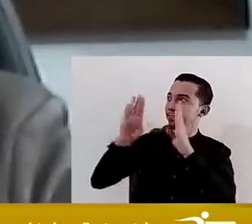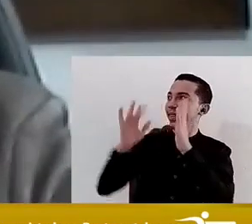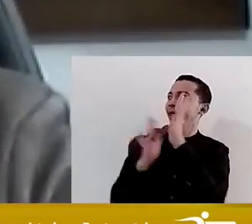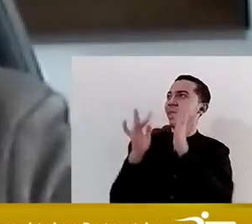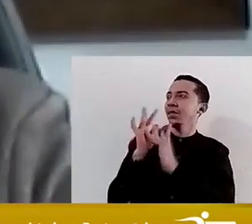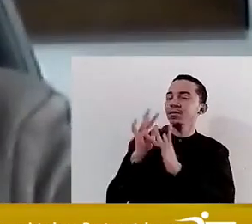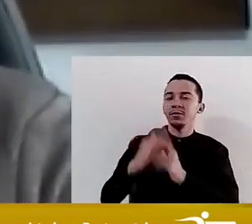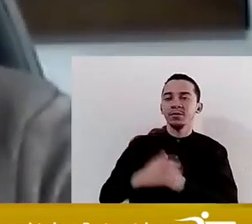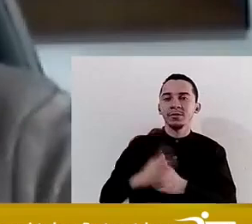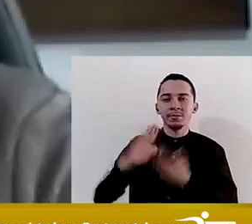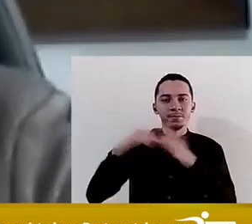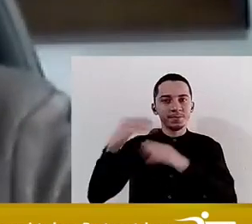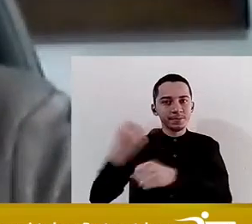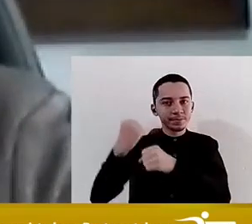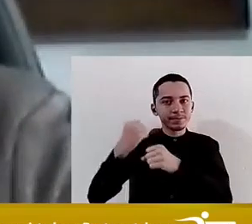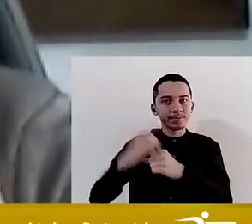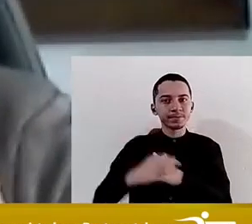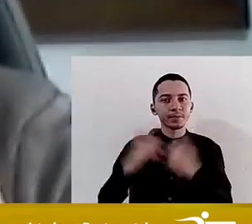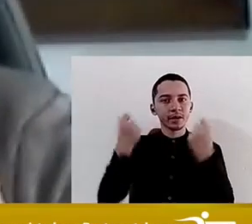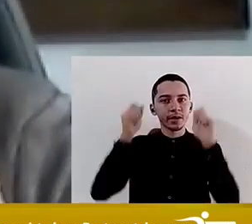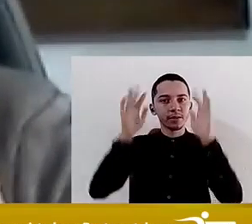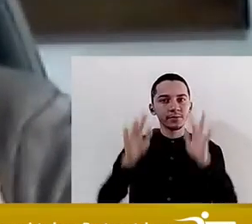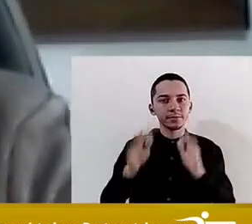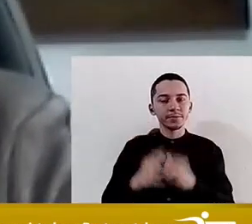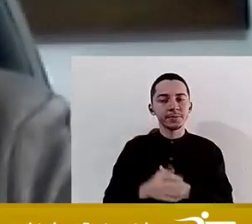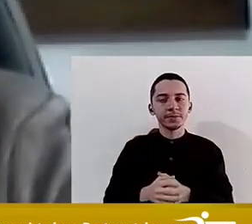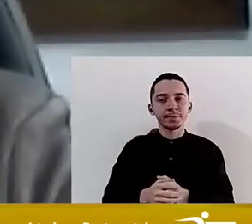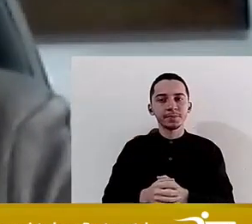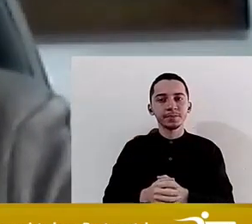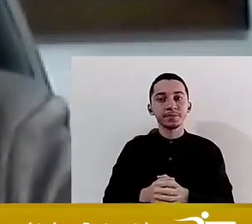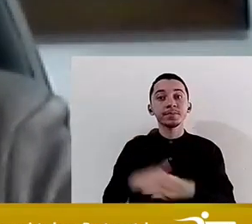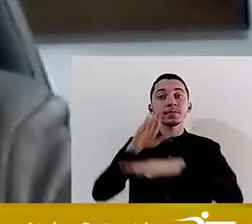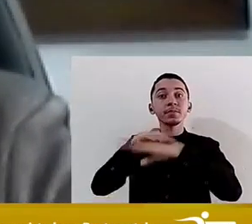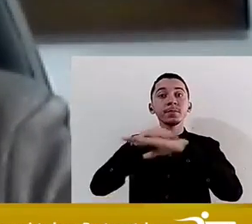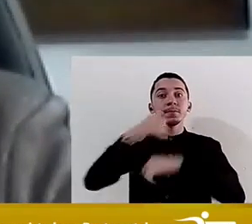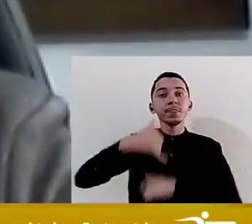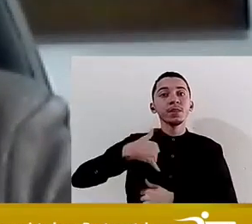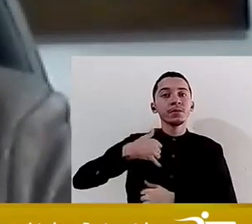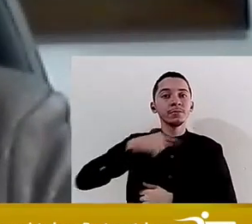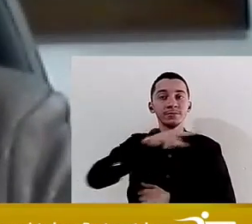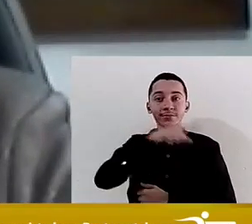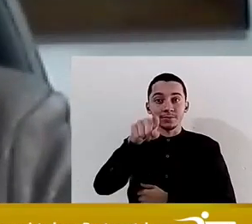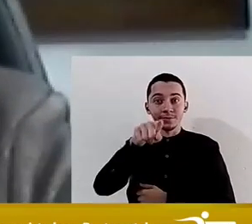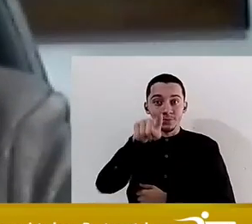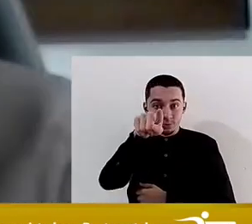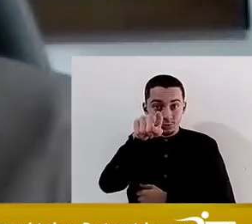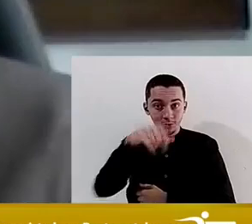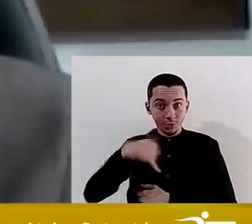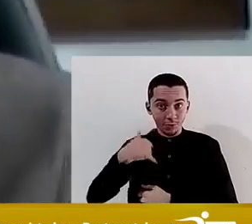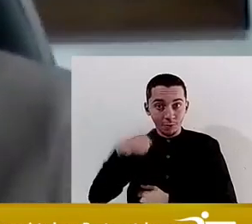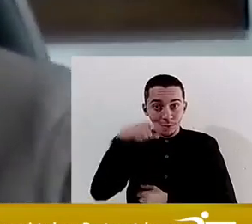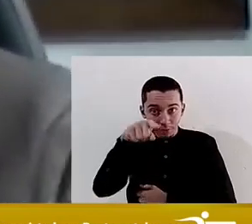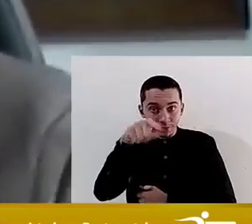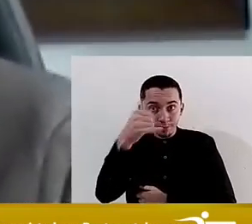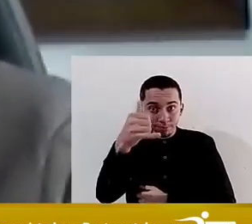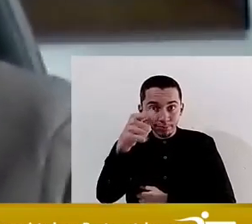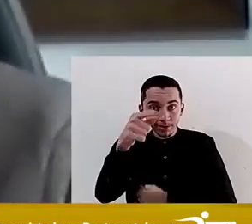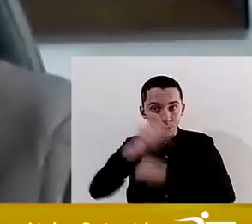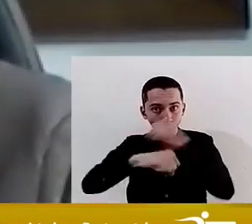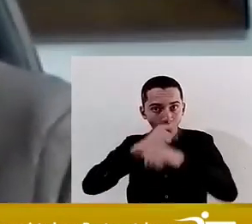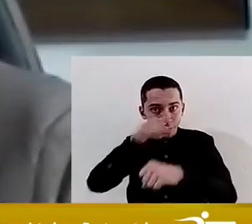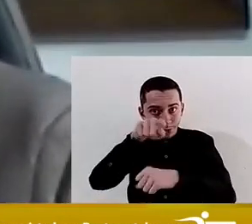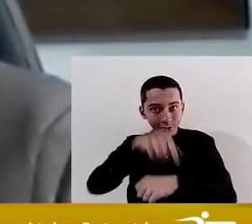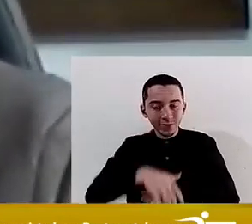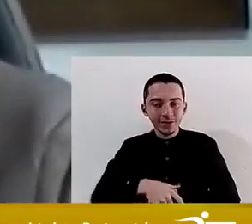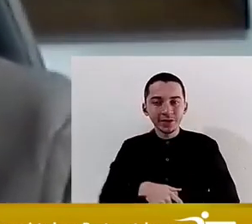Aleluya. Jóvenes, su edad es la mejor para eso. Yo muchas veces he dicho,